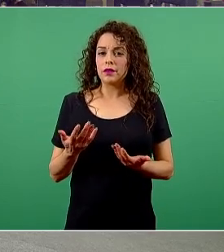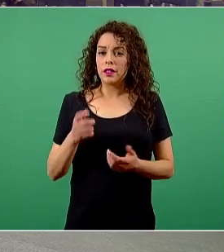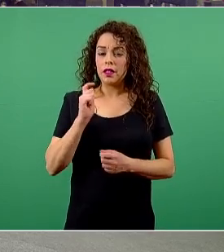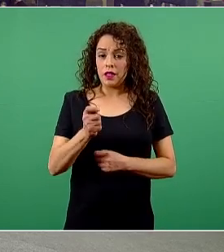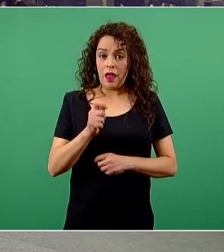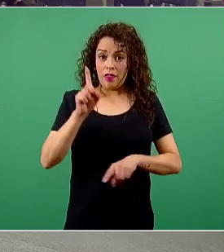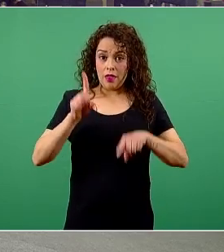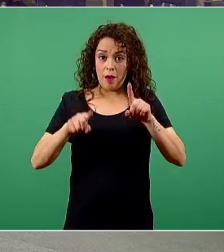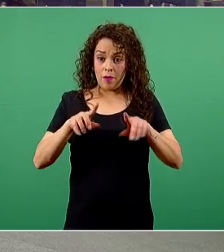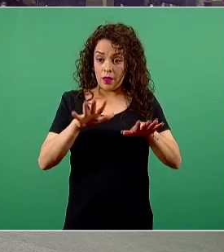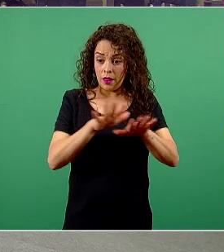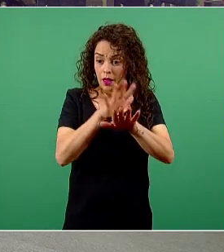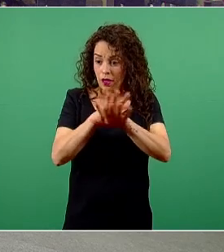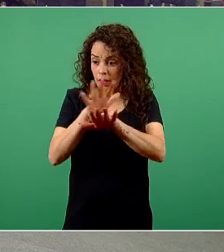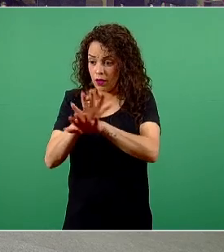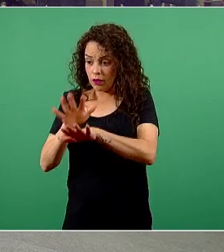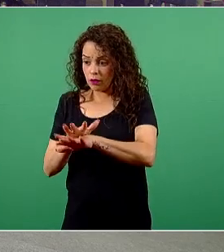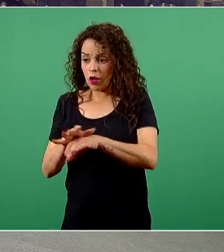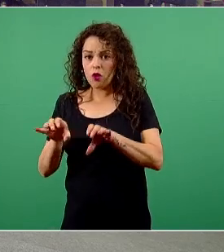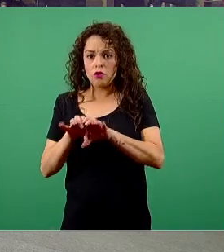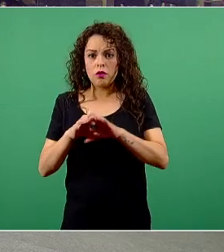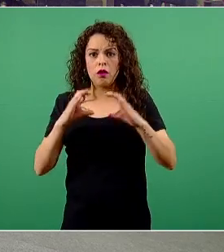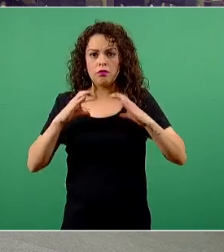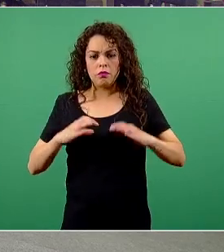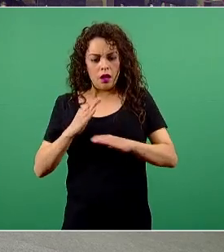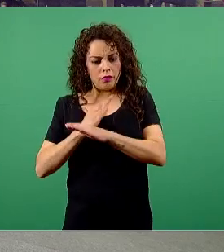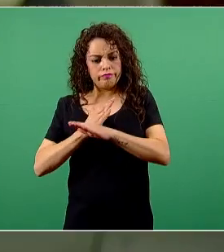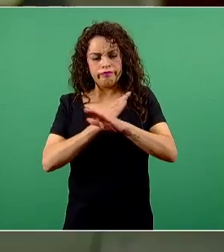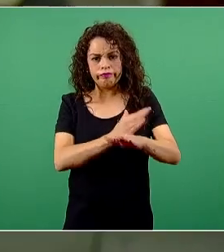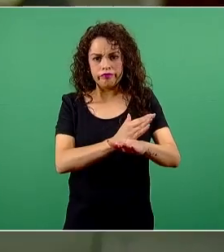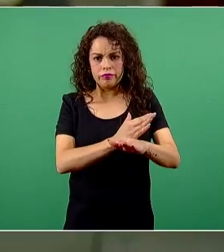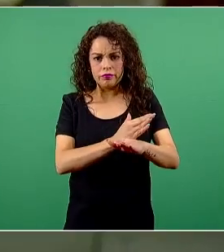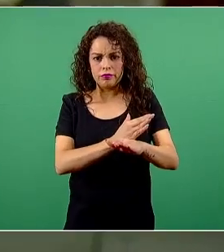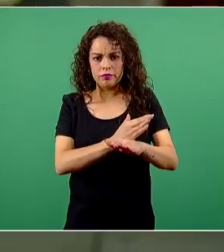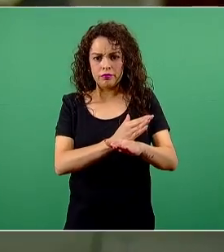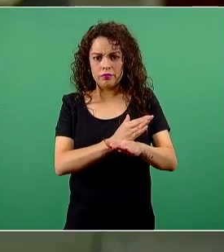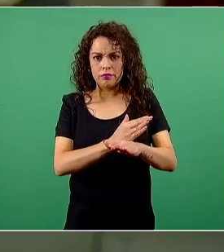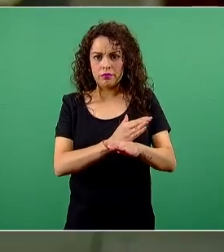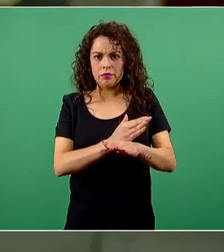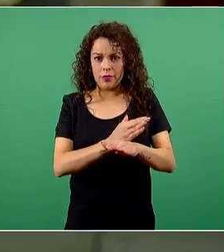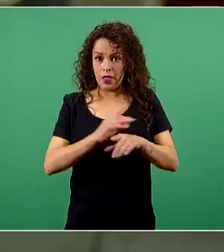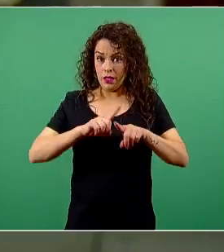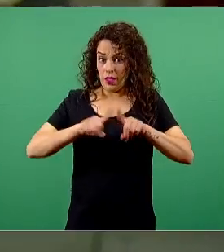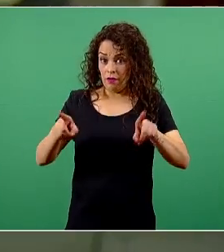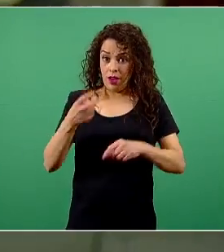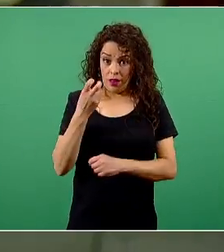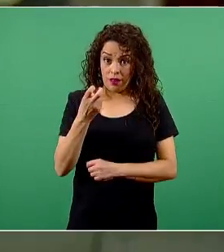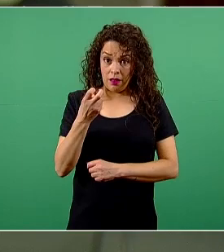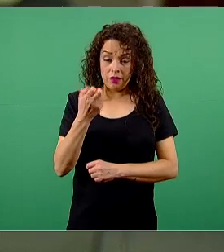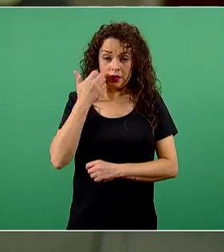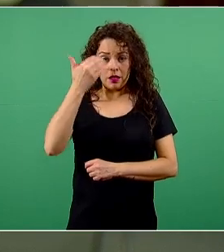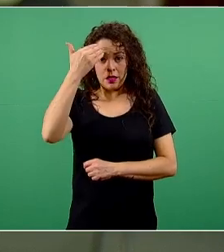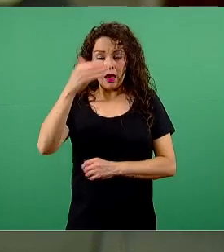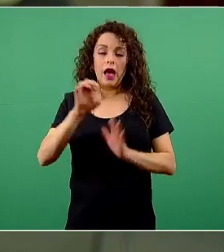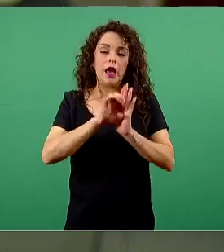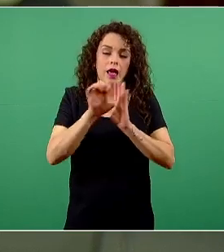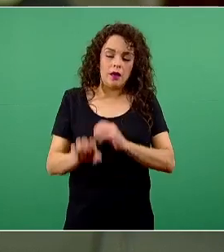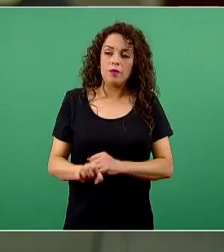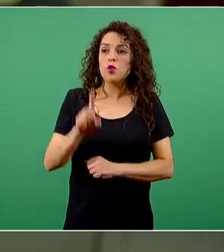variantes o no? ¿Las qué, perdón? La inmunización es diferente dependiendo de las variantes. Es decir, si una